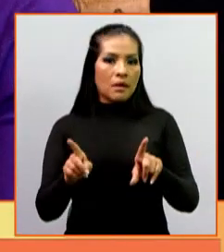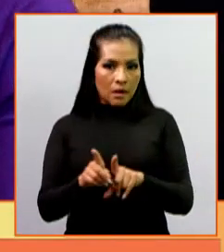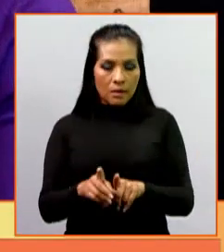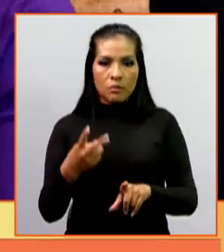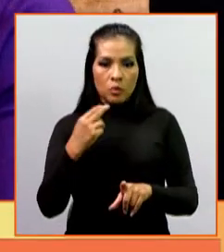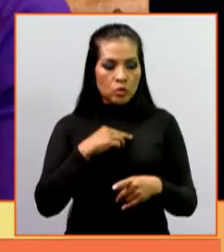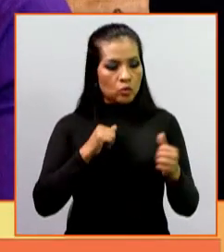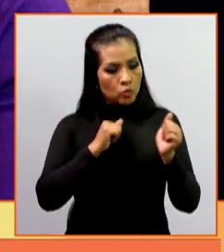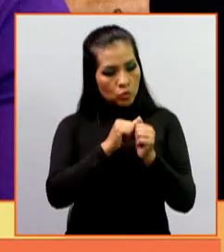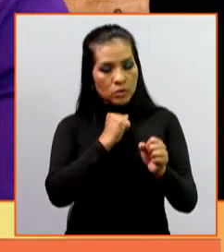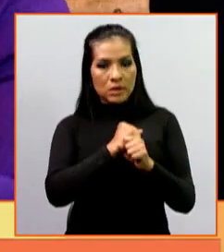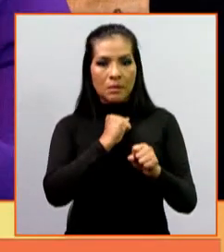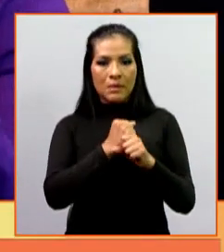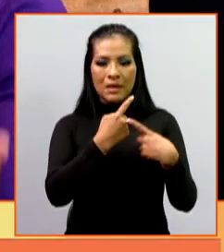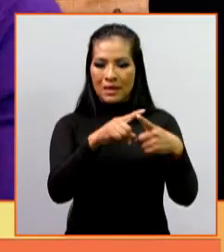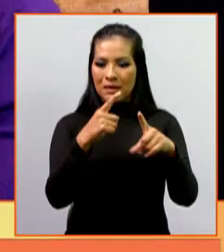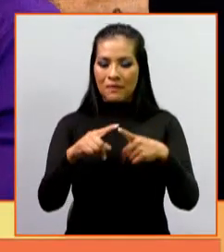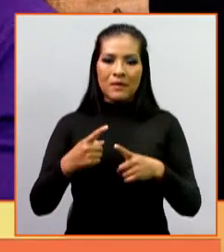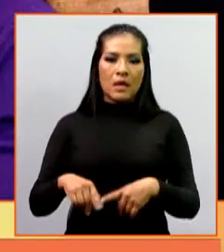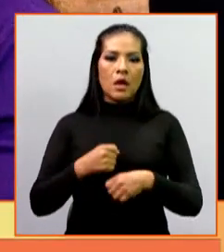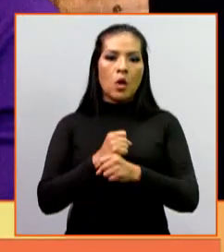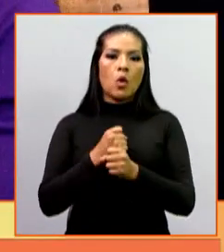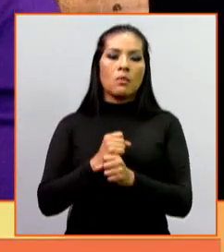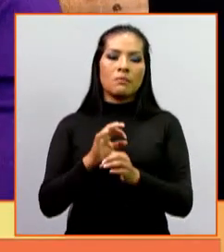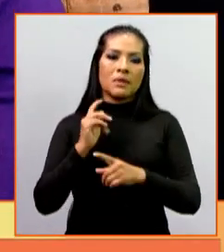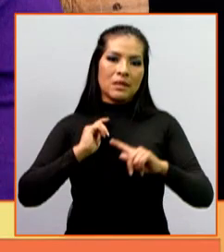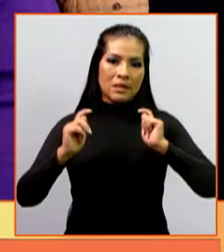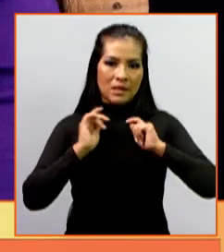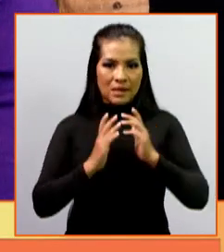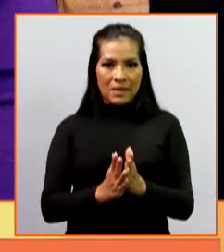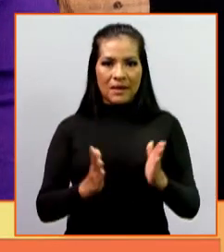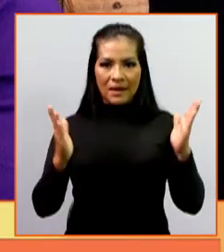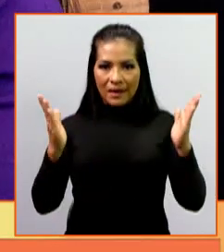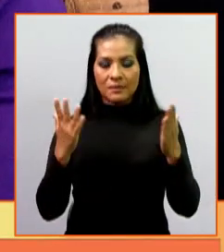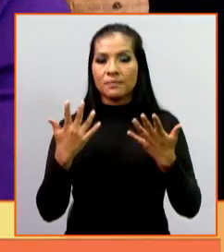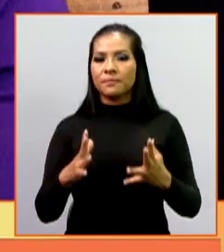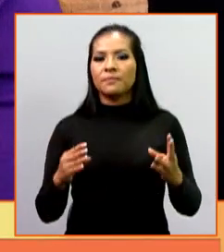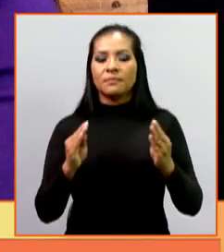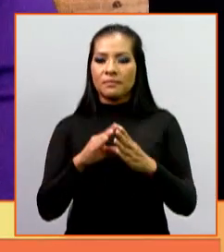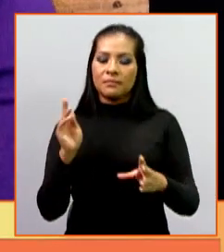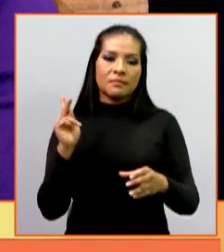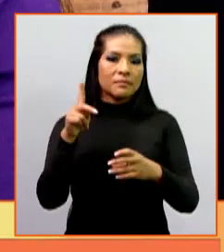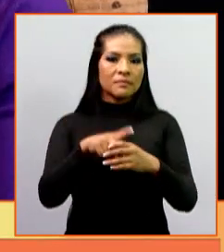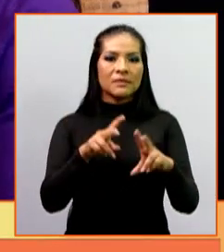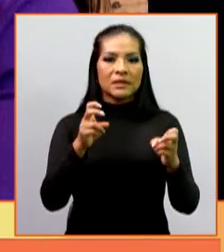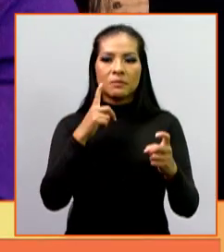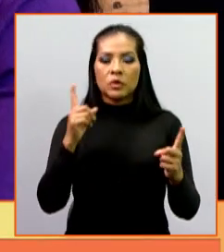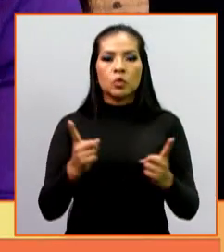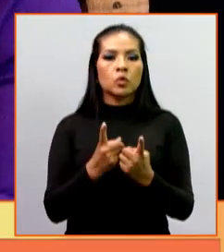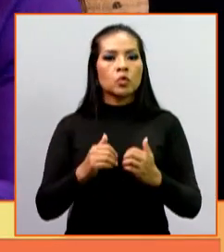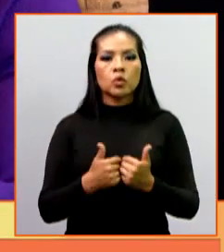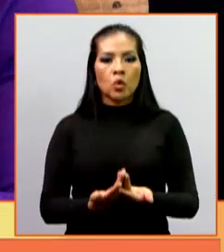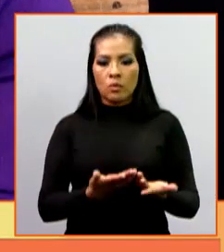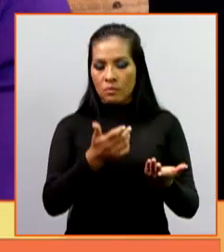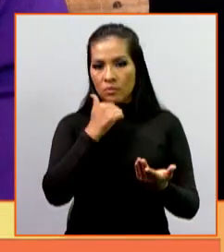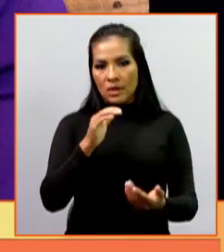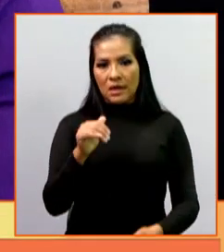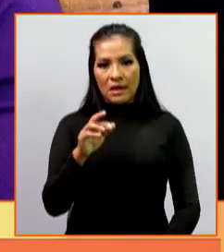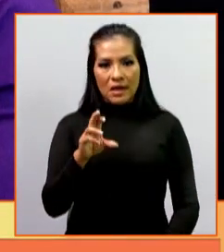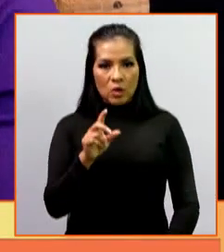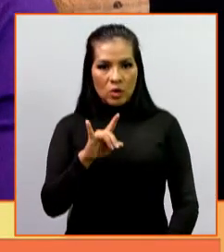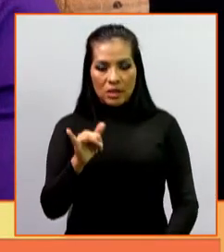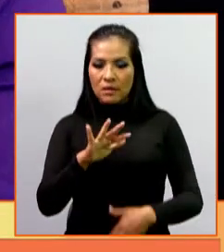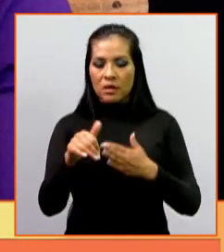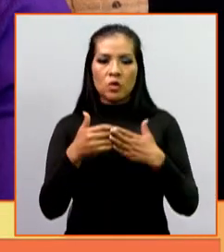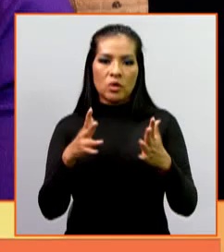muchas obras de teatro, y hacemos un encuentro anual donde también ha estado presente Carolina, y es de esa manera también que hemos ido